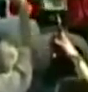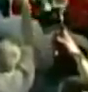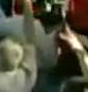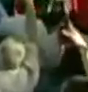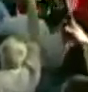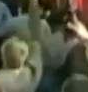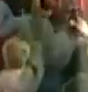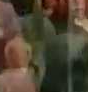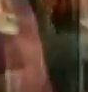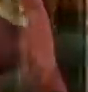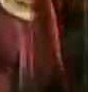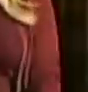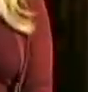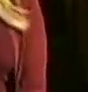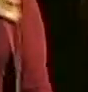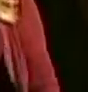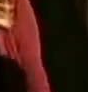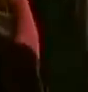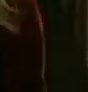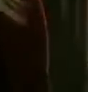Moros.